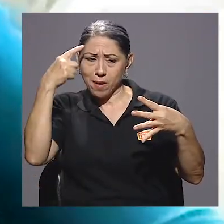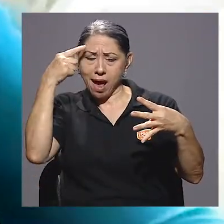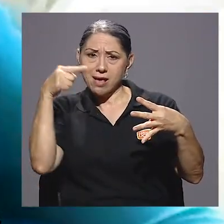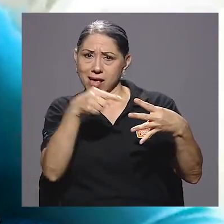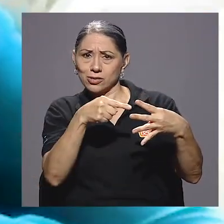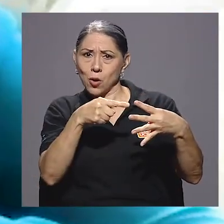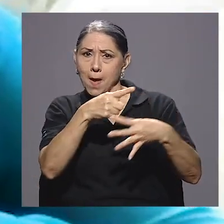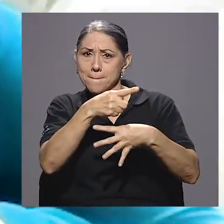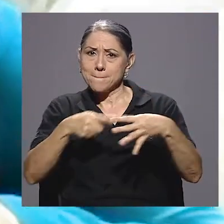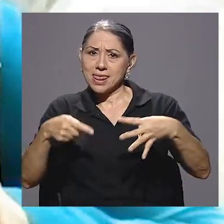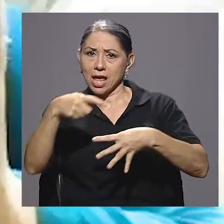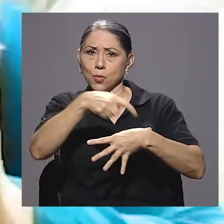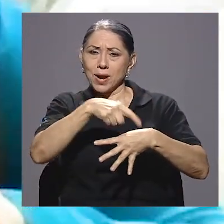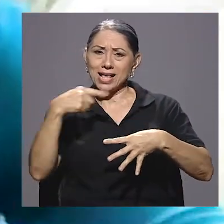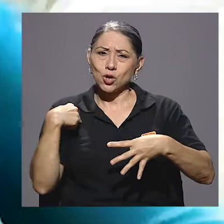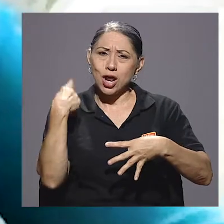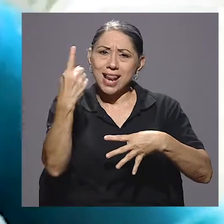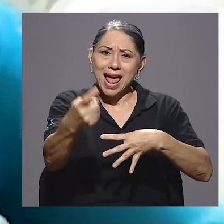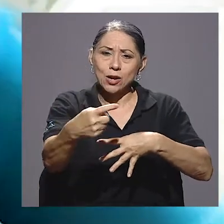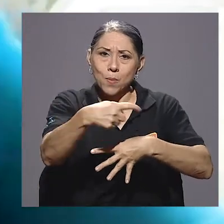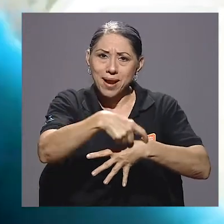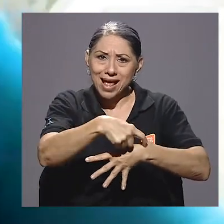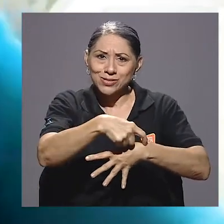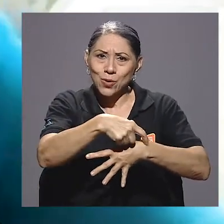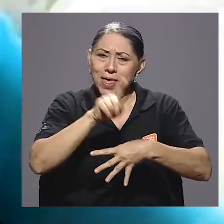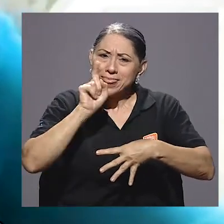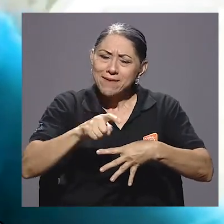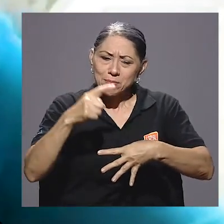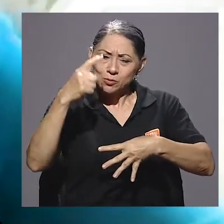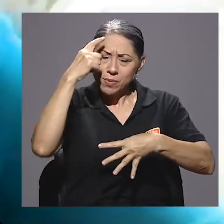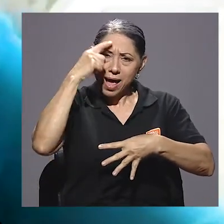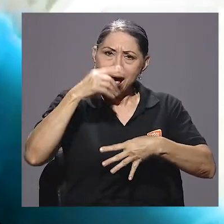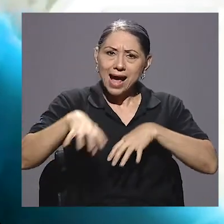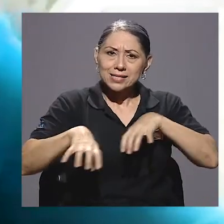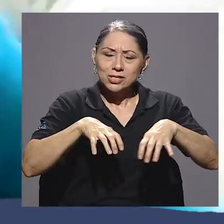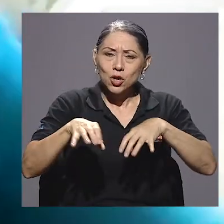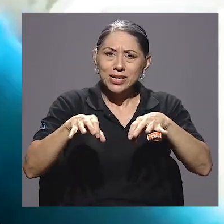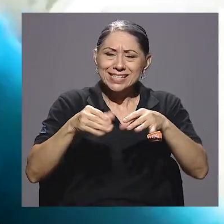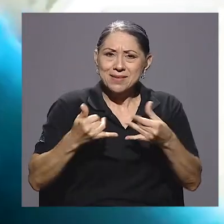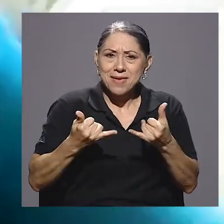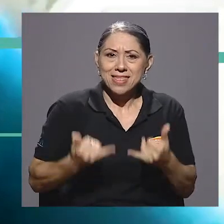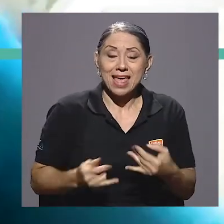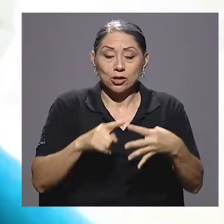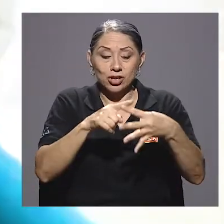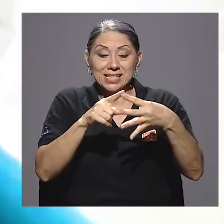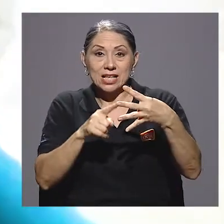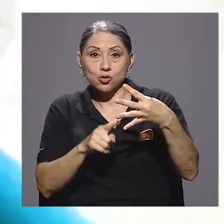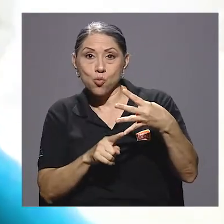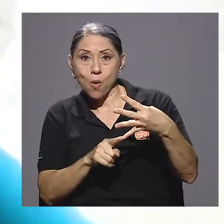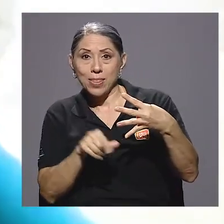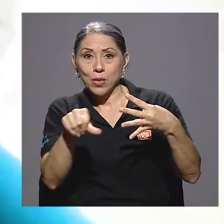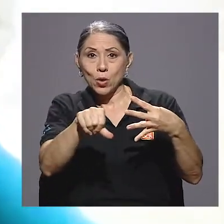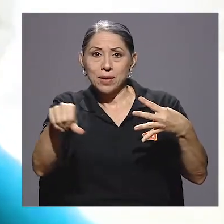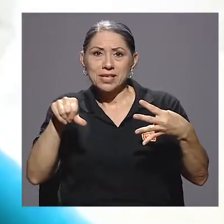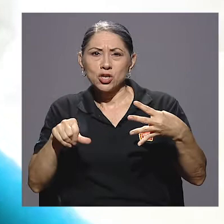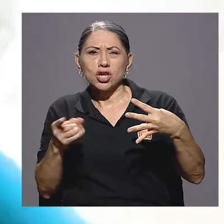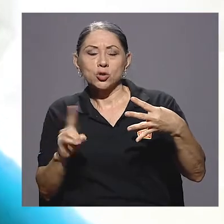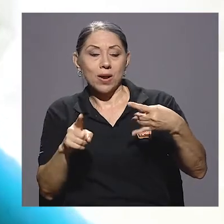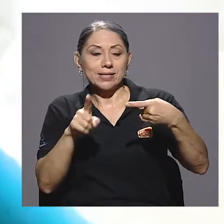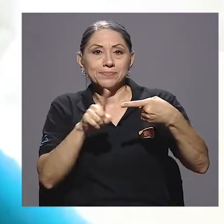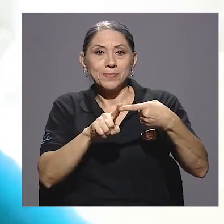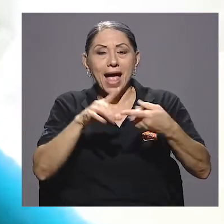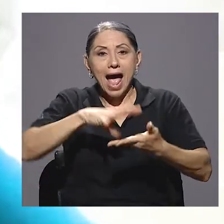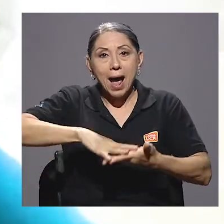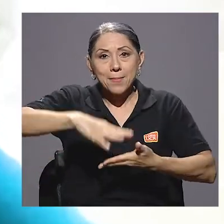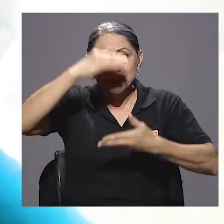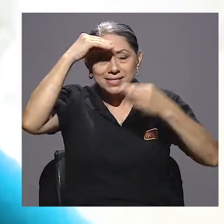en el mediano plazo como en el largo plazo, prever acciones inmediatas importantes en esos temas. Esas cuatro grandes dimensiones son